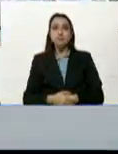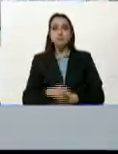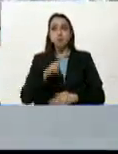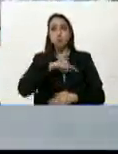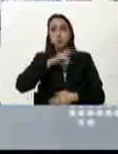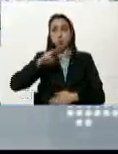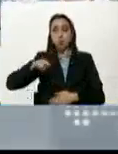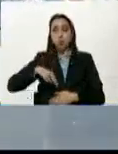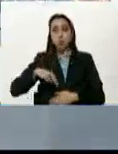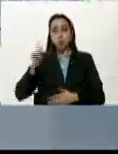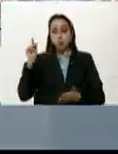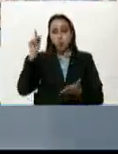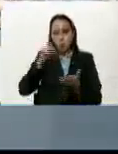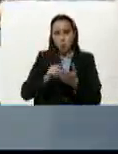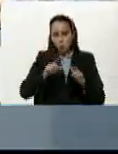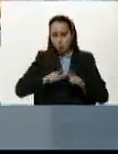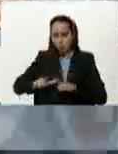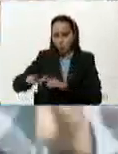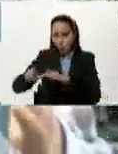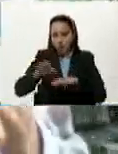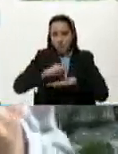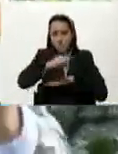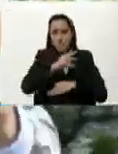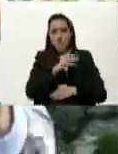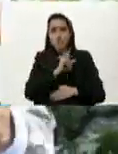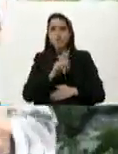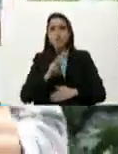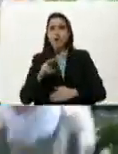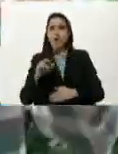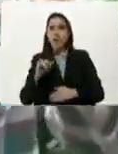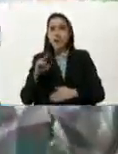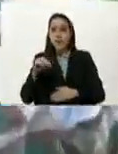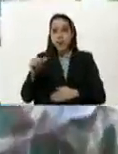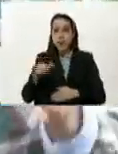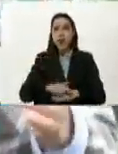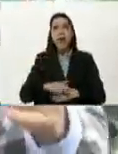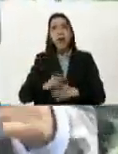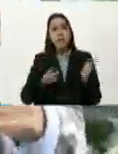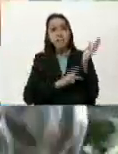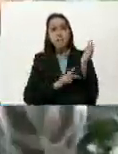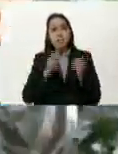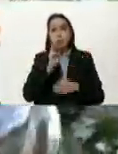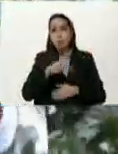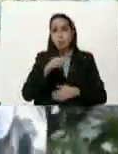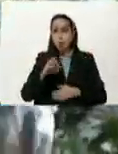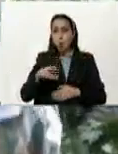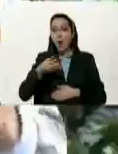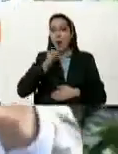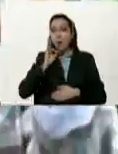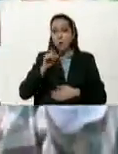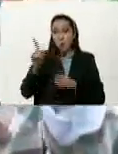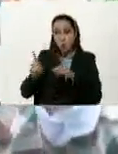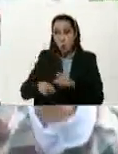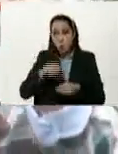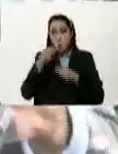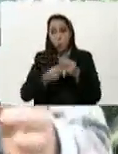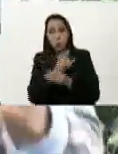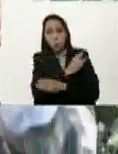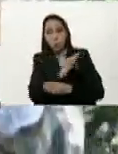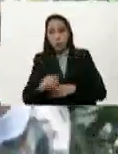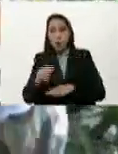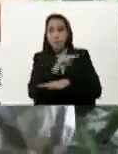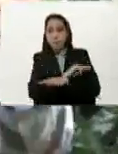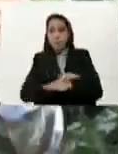encontramos en un municipio antonio pinto salinas acá en la parroquia santa cruz de mora con los productores de café efectivamente el ministerio agricultura y